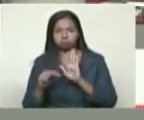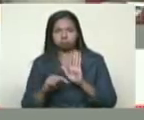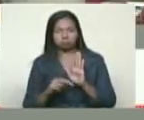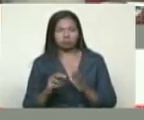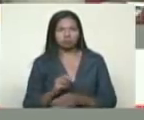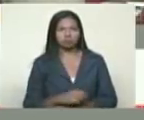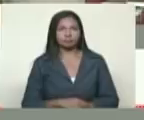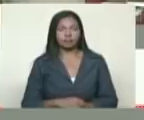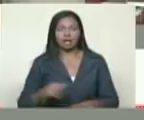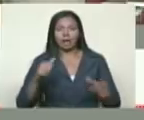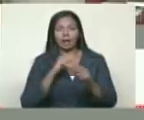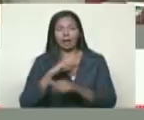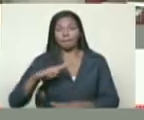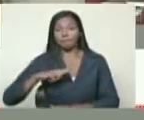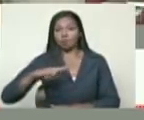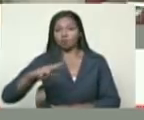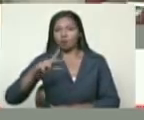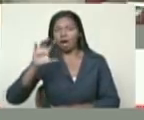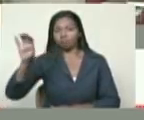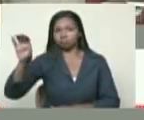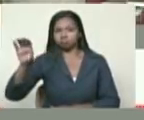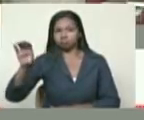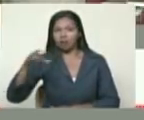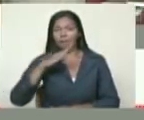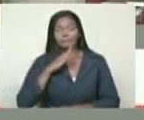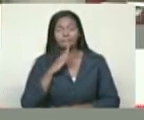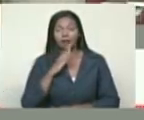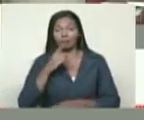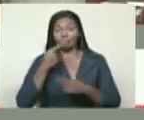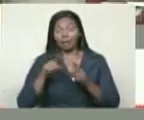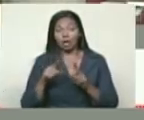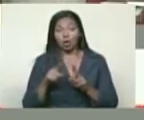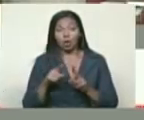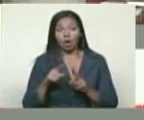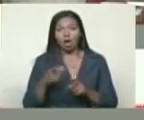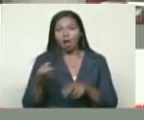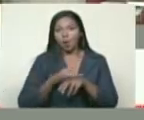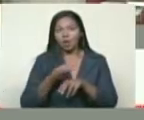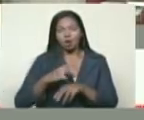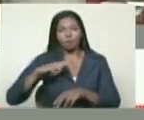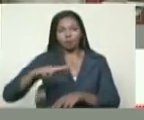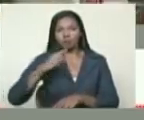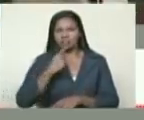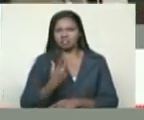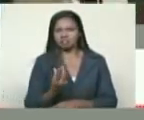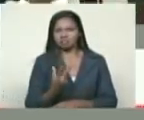En Portugal, en un banco, pasa que el gobierno de Portugal dice que ellos no